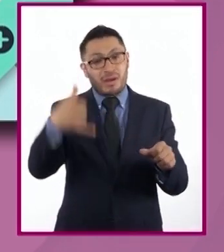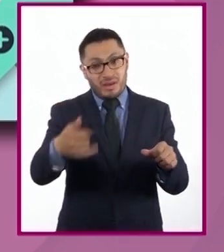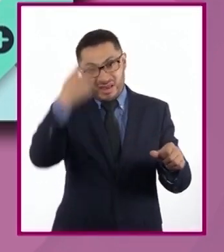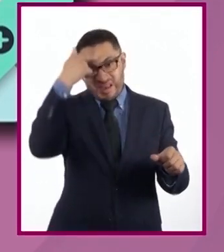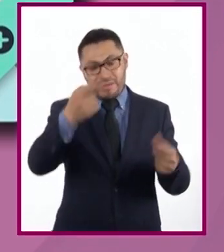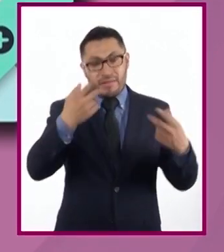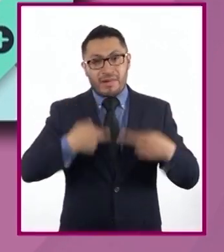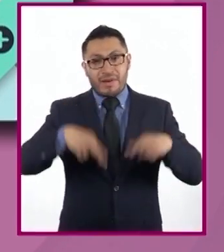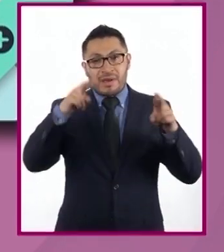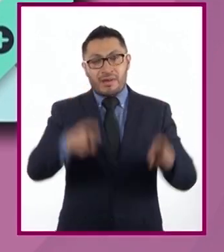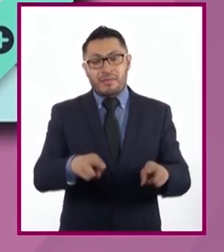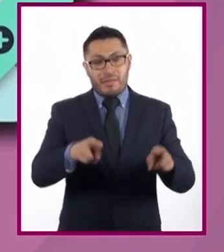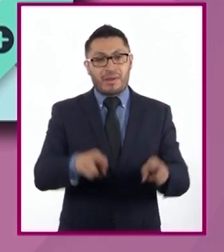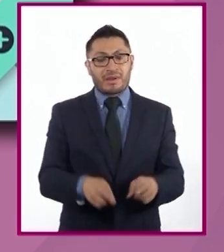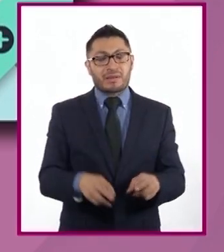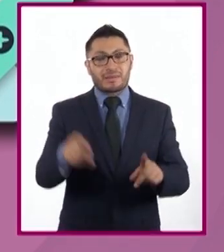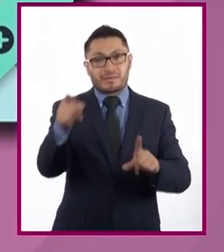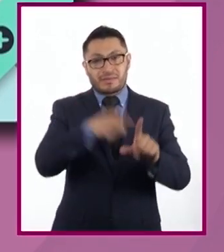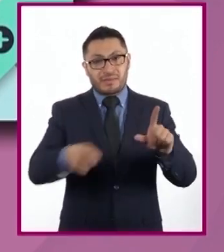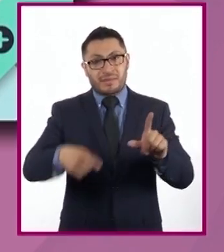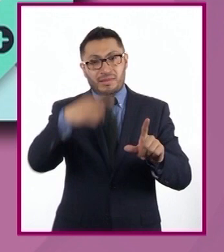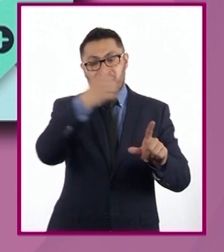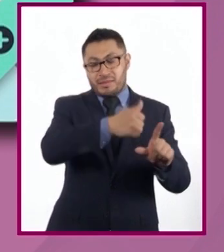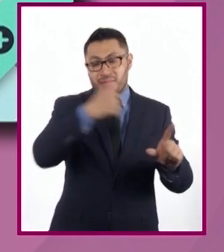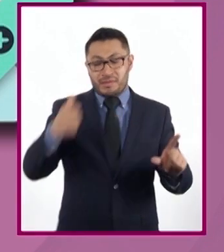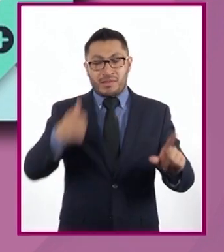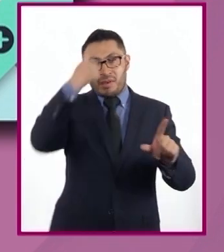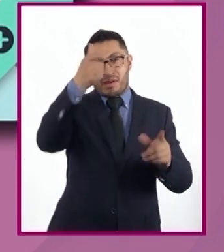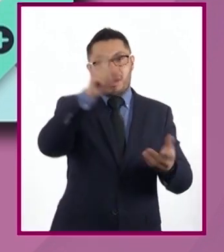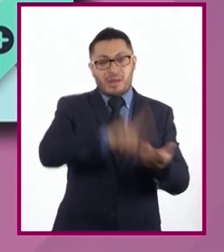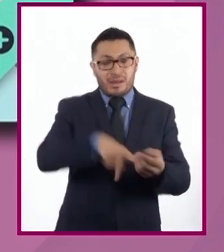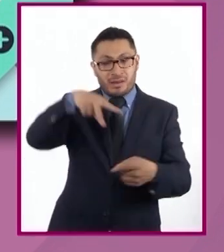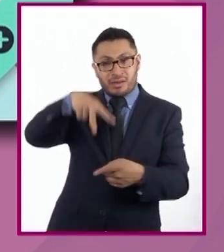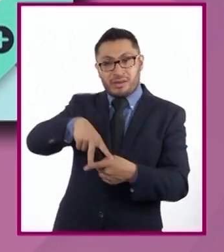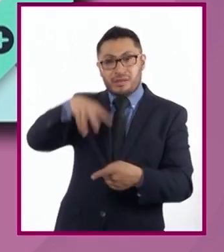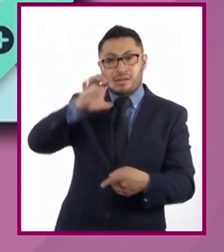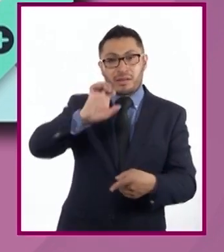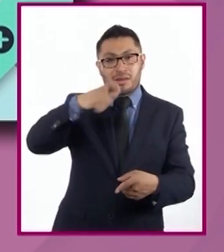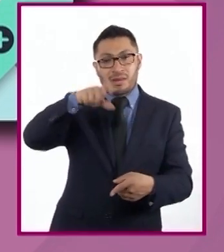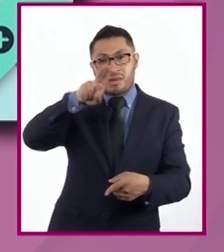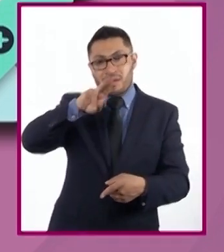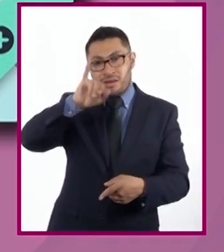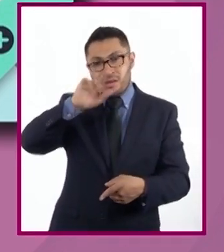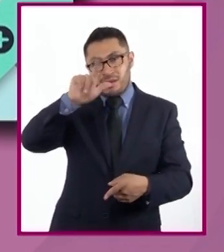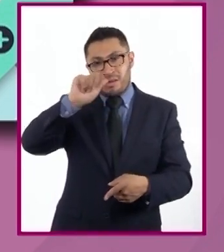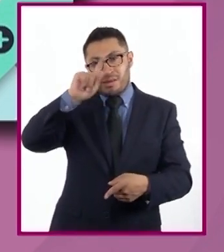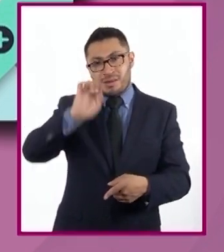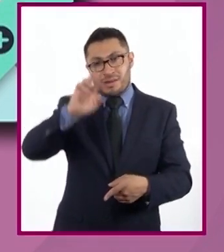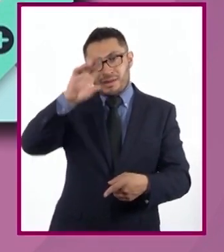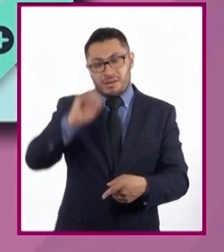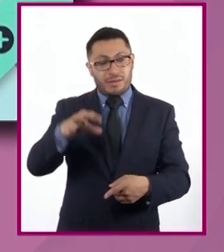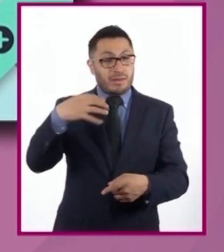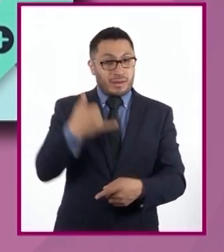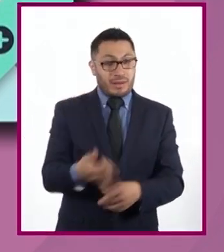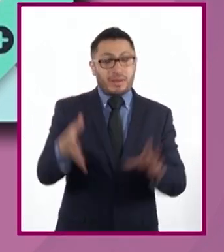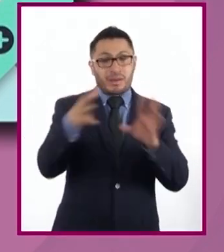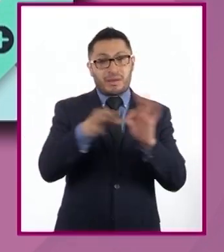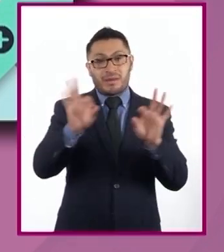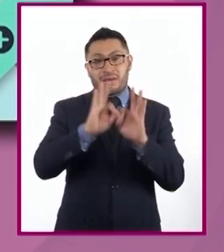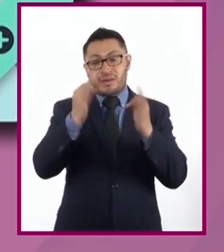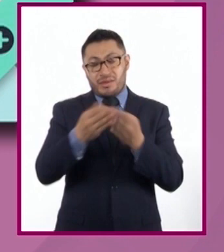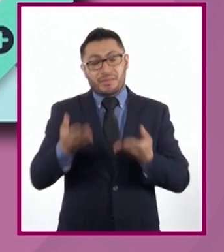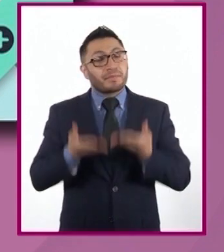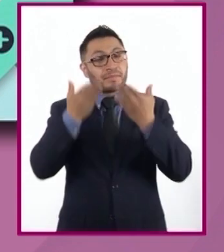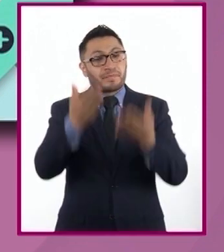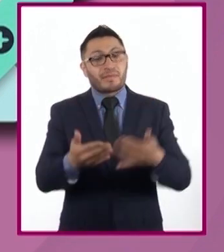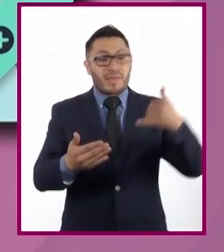representar la medida de cada ángulo del triángulo equilátero. Y lo expresaremos de la siguiente manera. Y